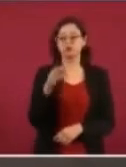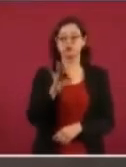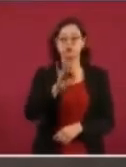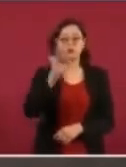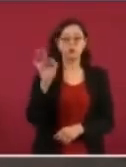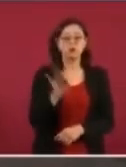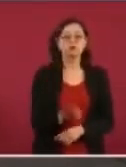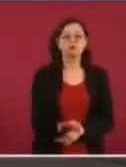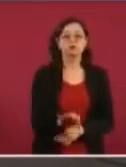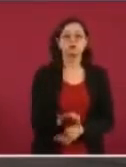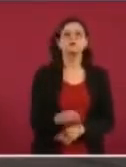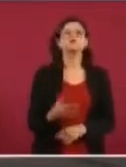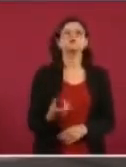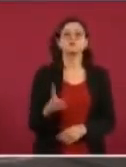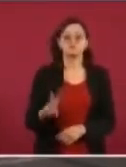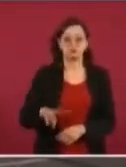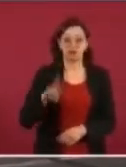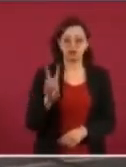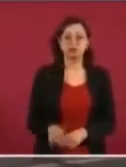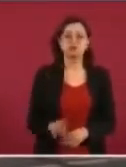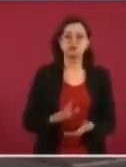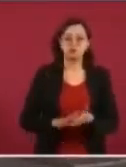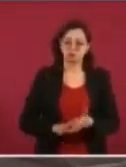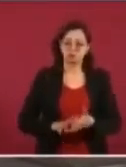1.6% en términos reales.